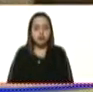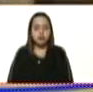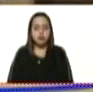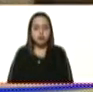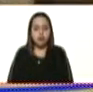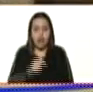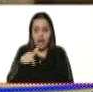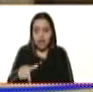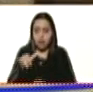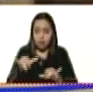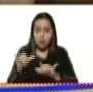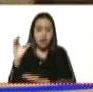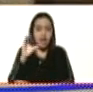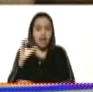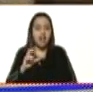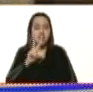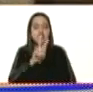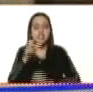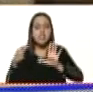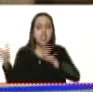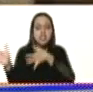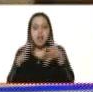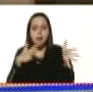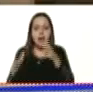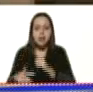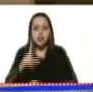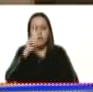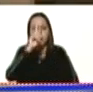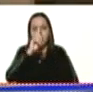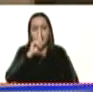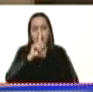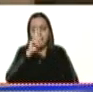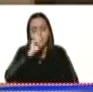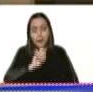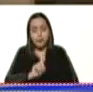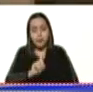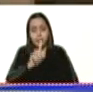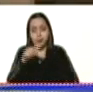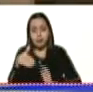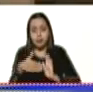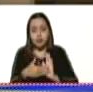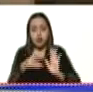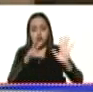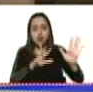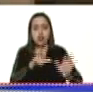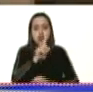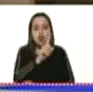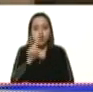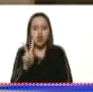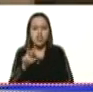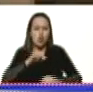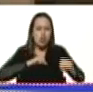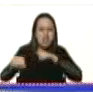Aquí mismo en Caracas, aquel 26 de marzo de 1812, cuando aquel terremoto devastador,